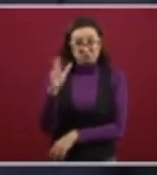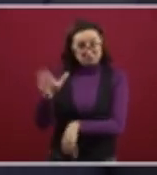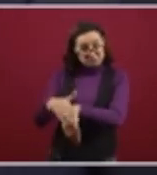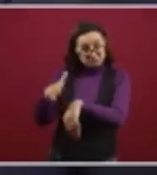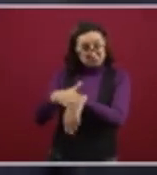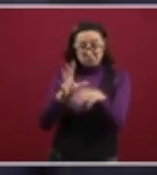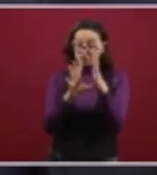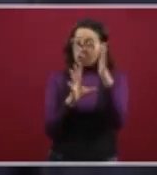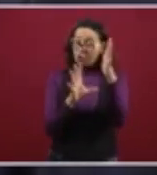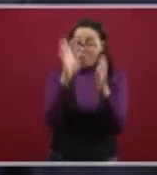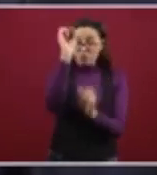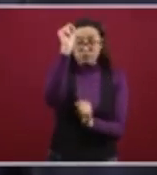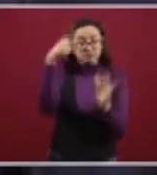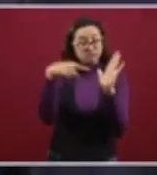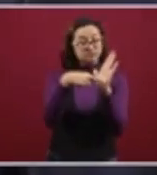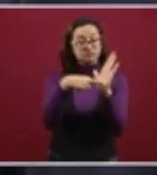Constitución